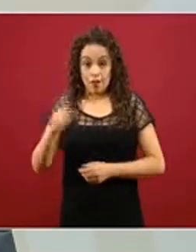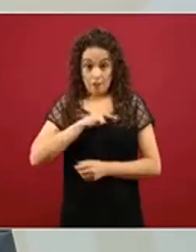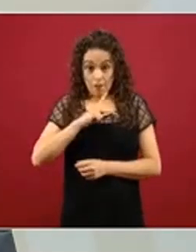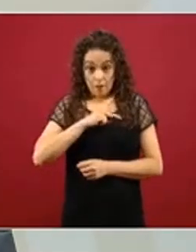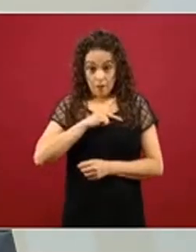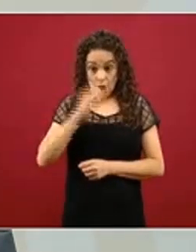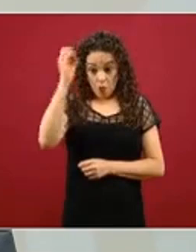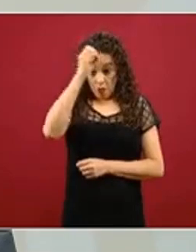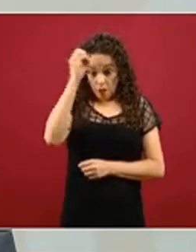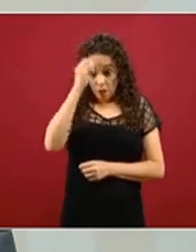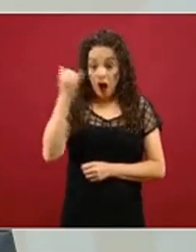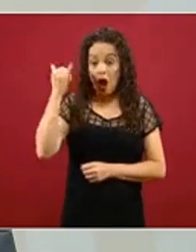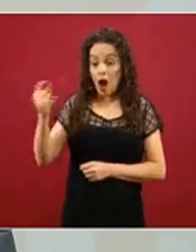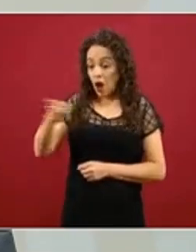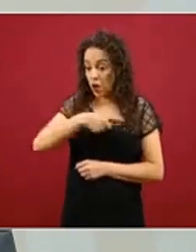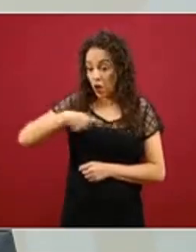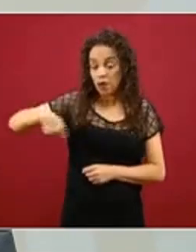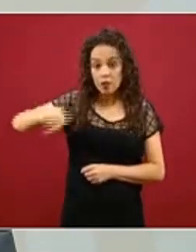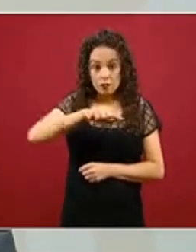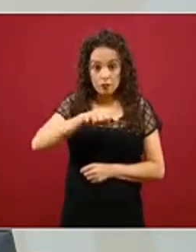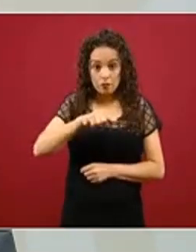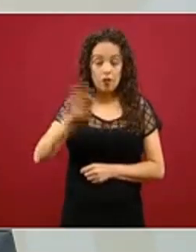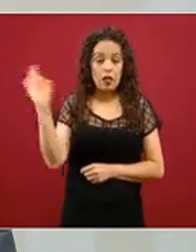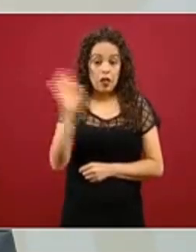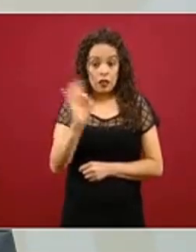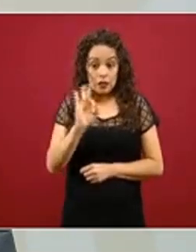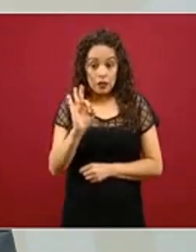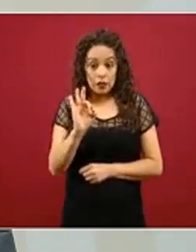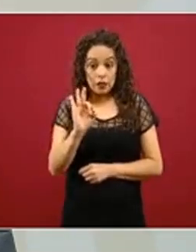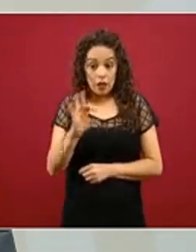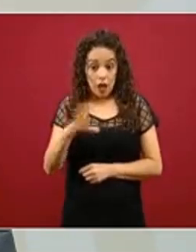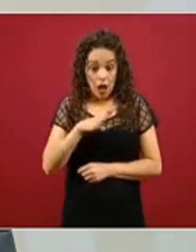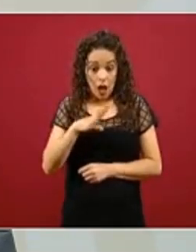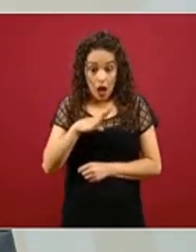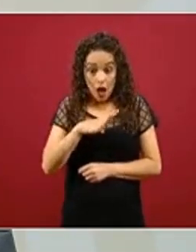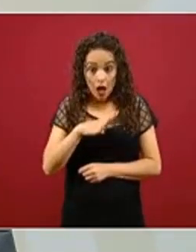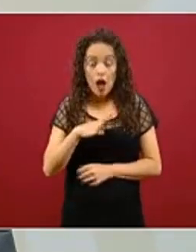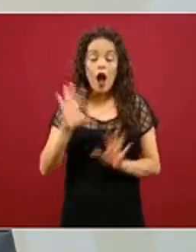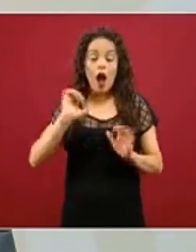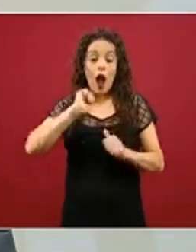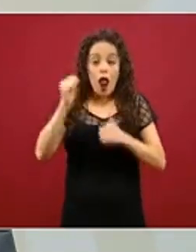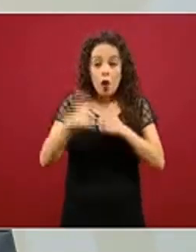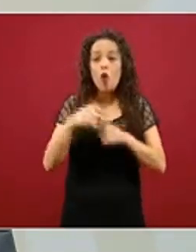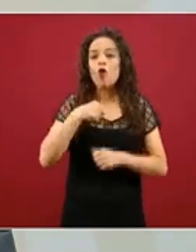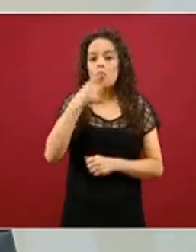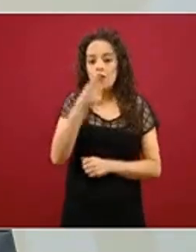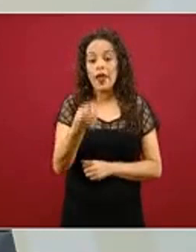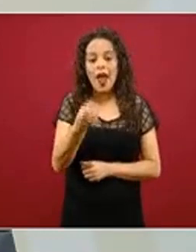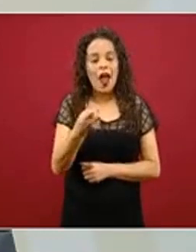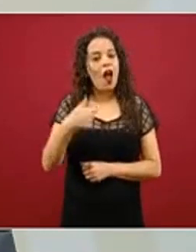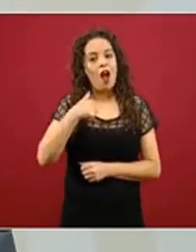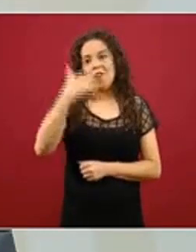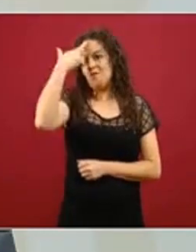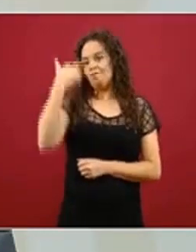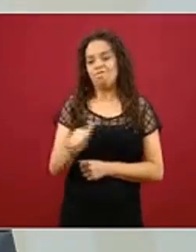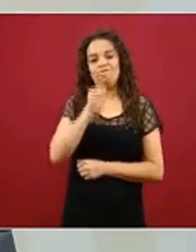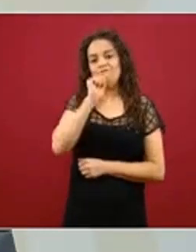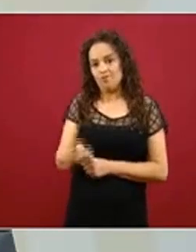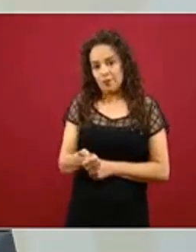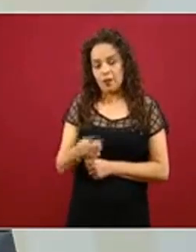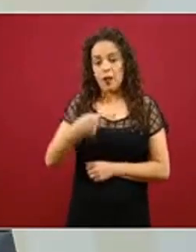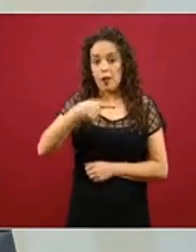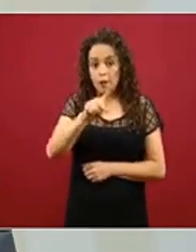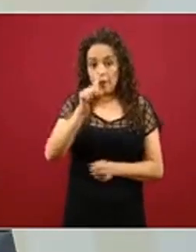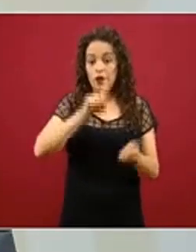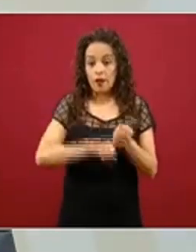ocurre, retomaré este momento y diré, en esto no tenía razón, pero no considero que sea factible que en septiembre